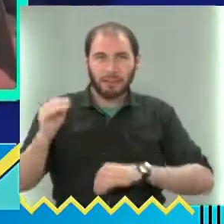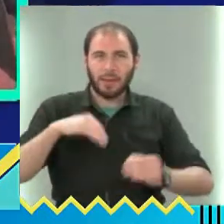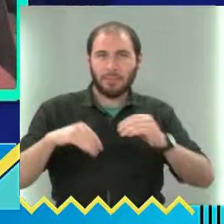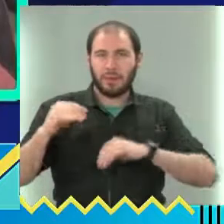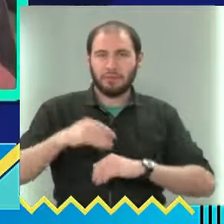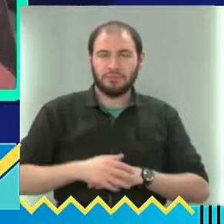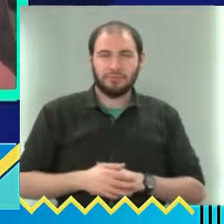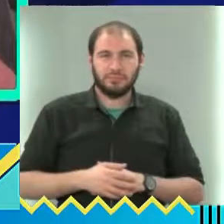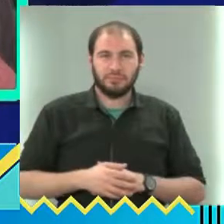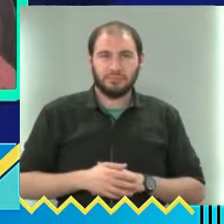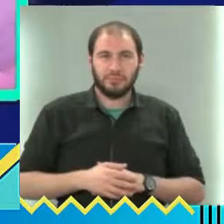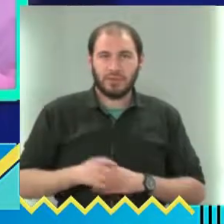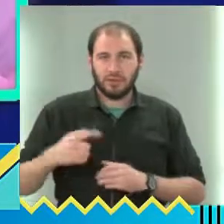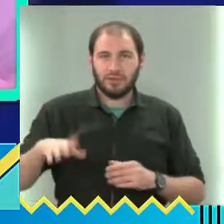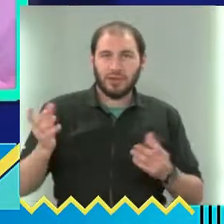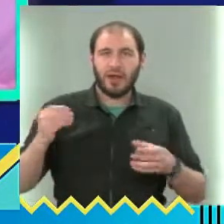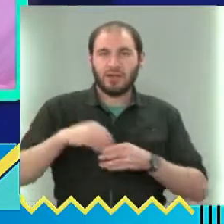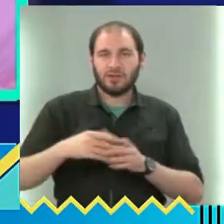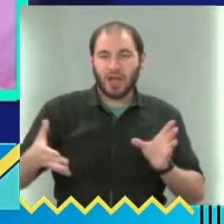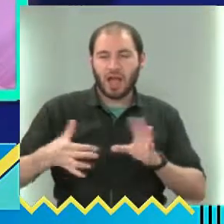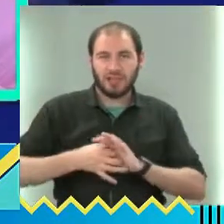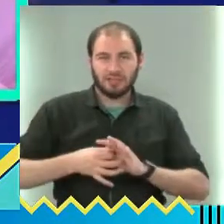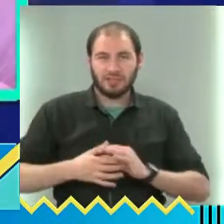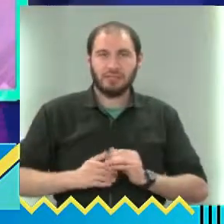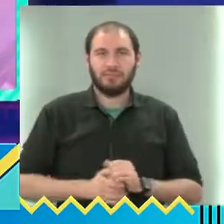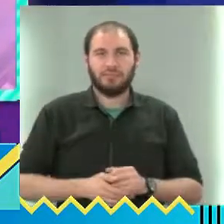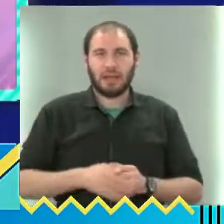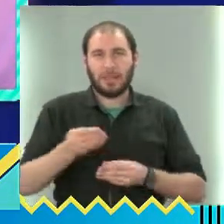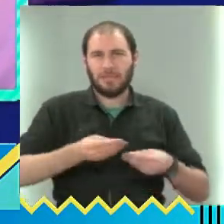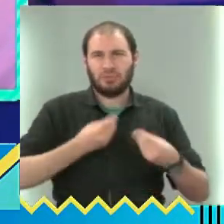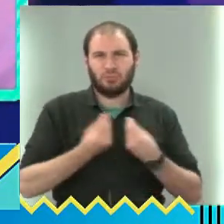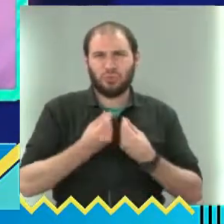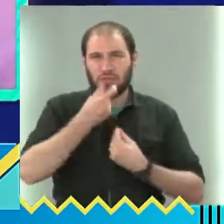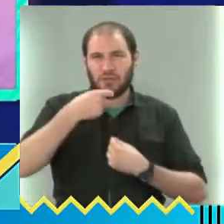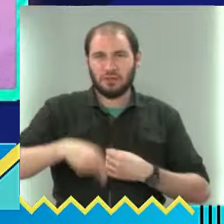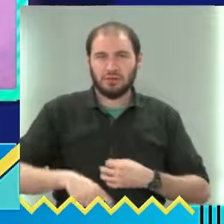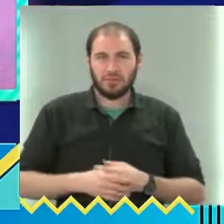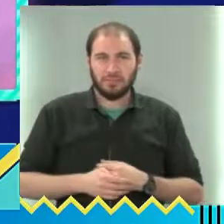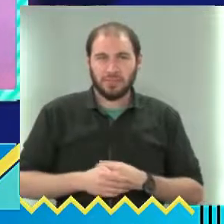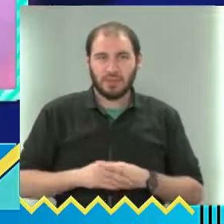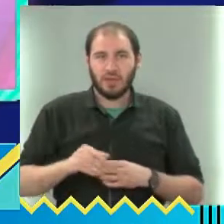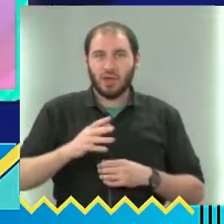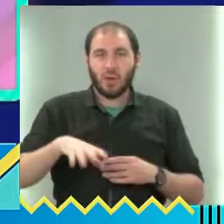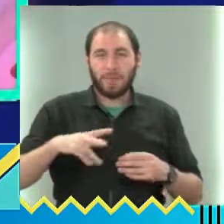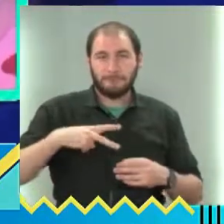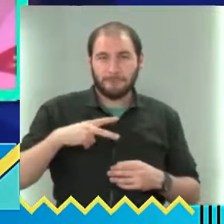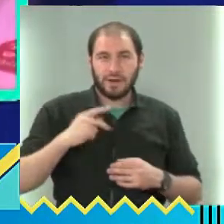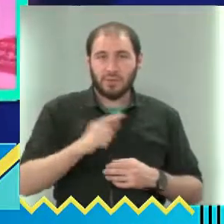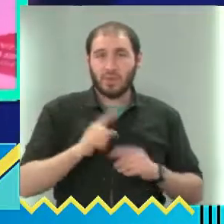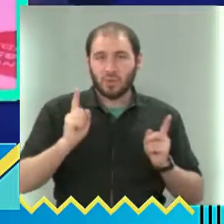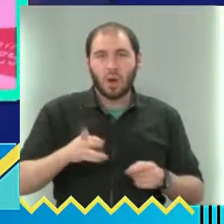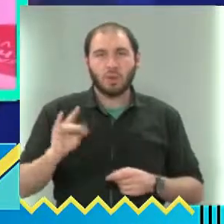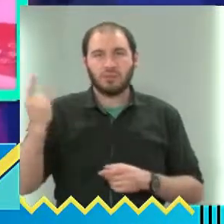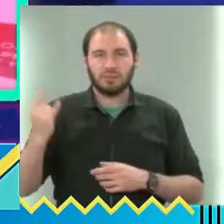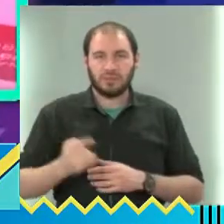más, y así es como que venimos conformando una alianza con gran cantidad de empresas de Mendoza que son de la parte privada, igual que